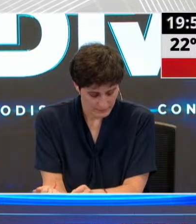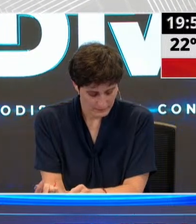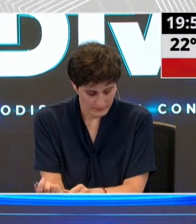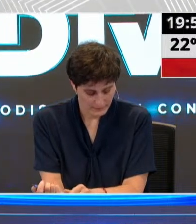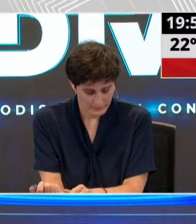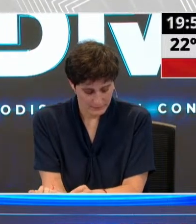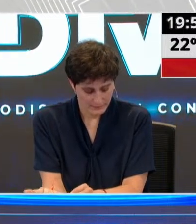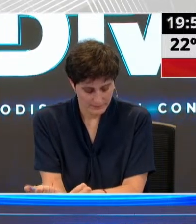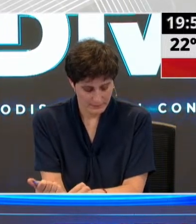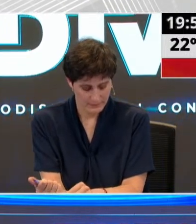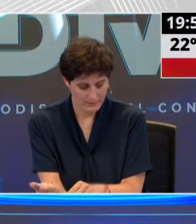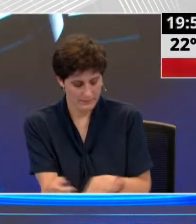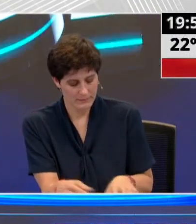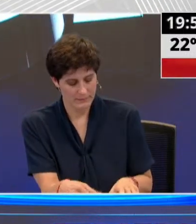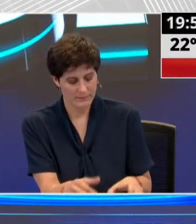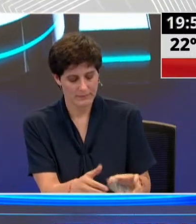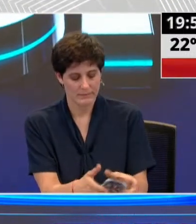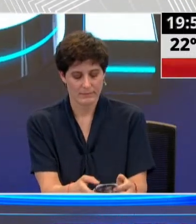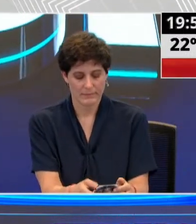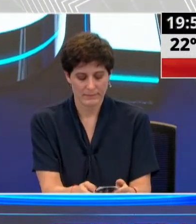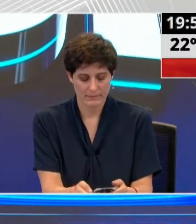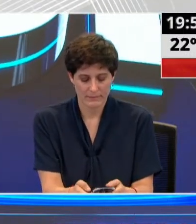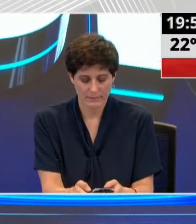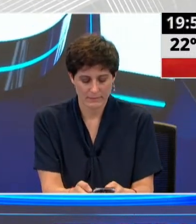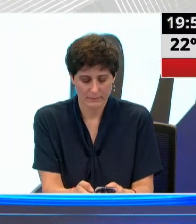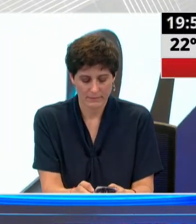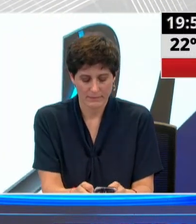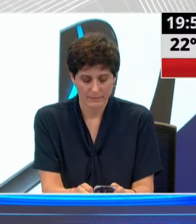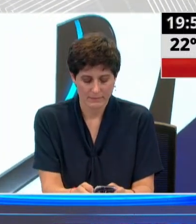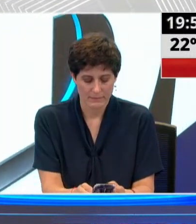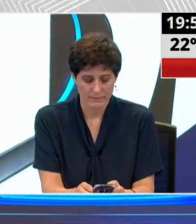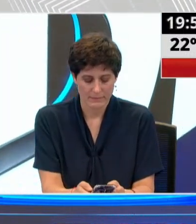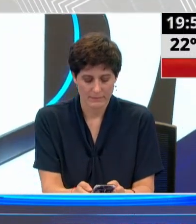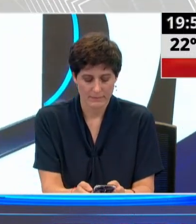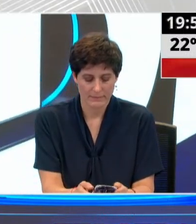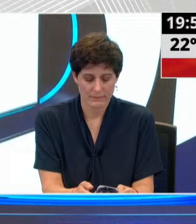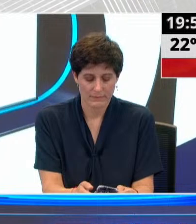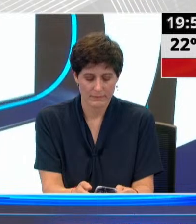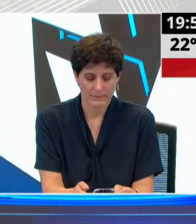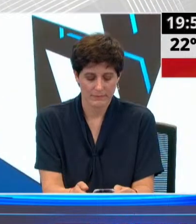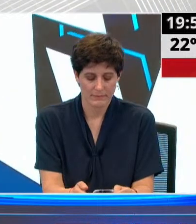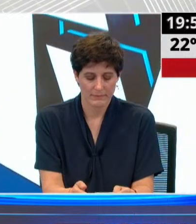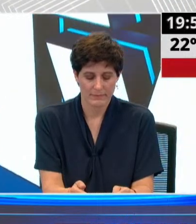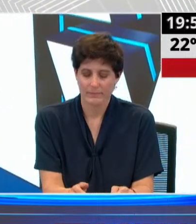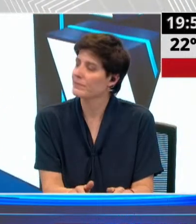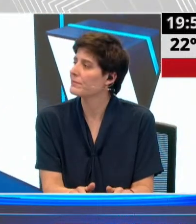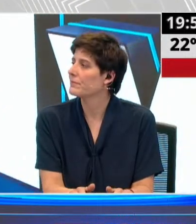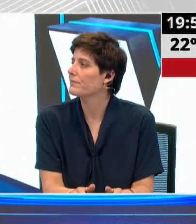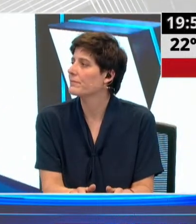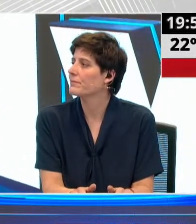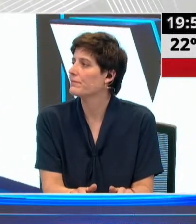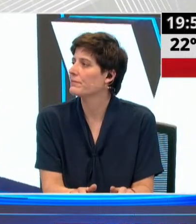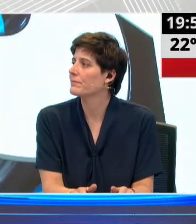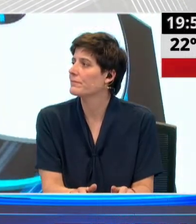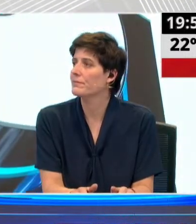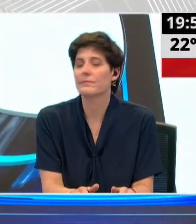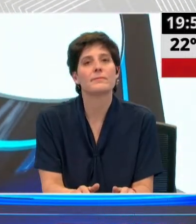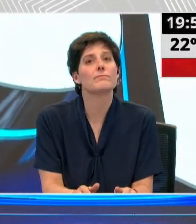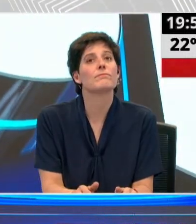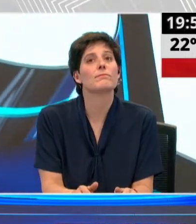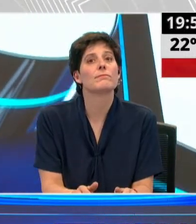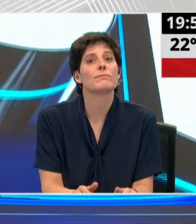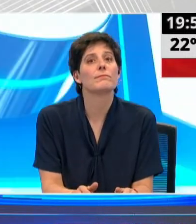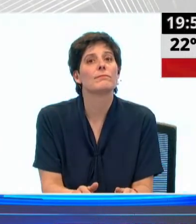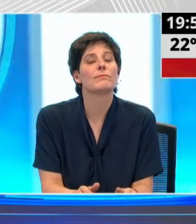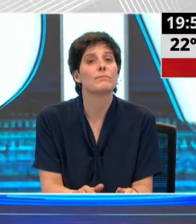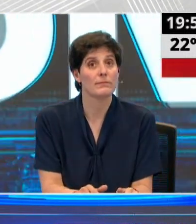propio diputado nos reconocía el impacto que ha tenido para Juntos por el Cambio el hecho de haber quedado afuera de la segunda vuelta y